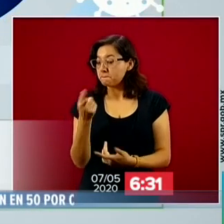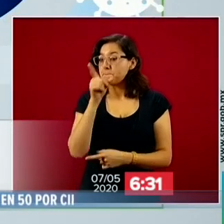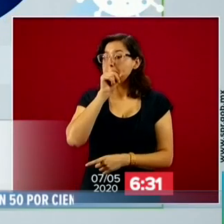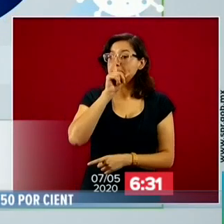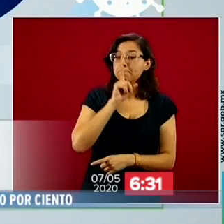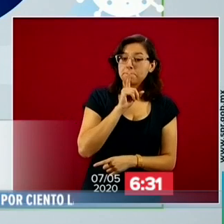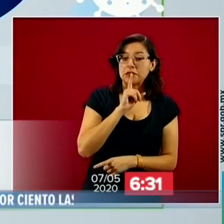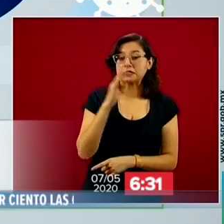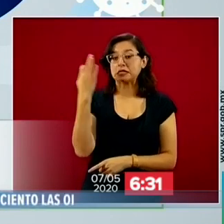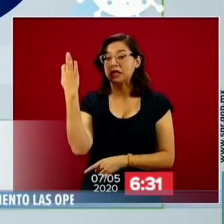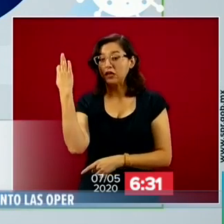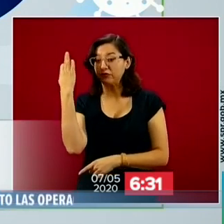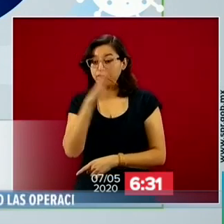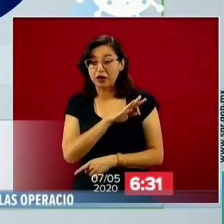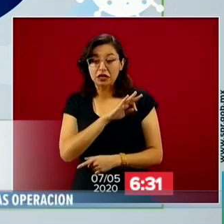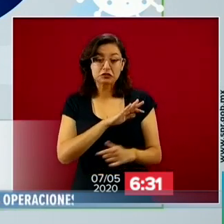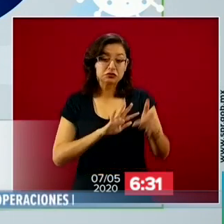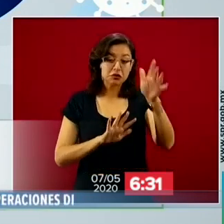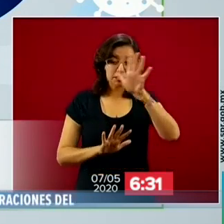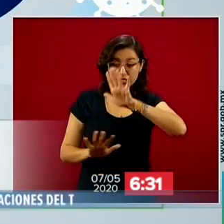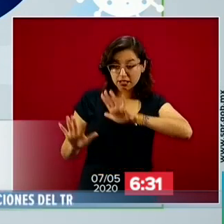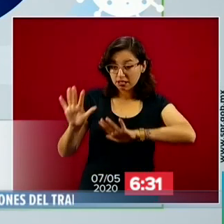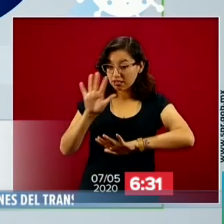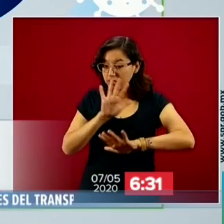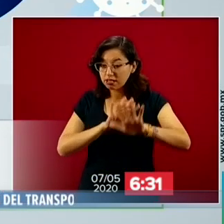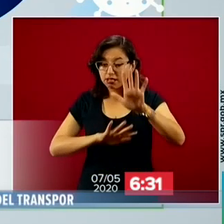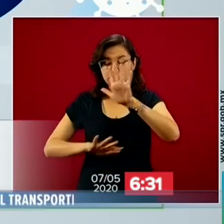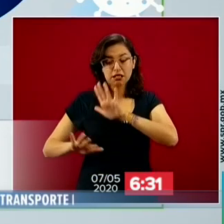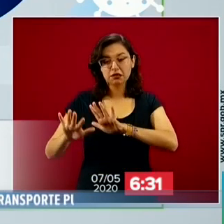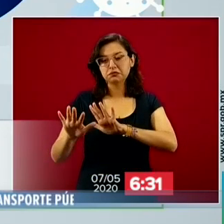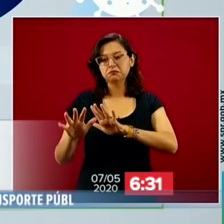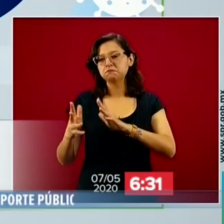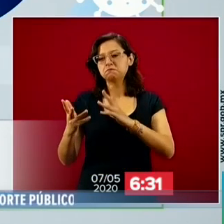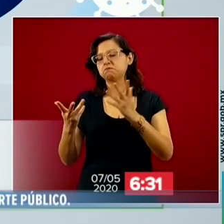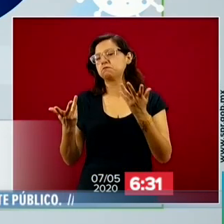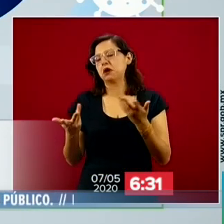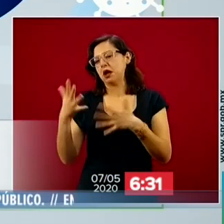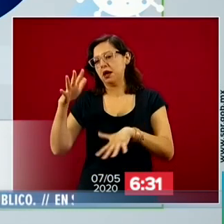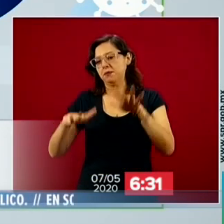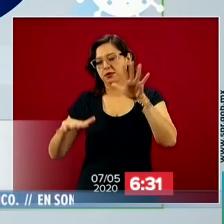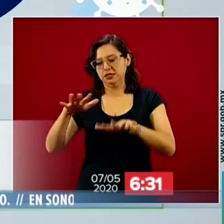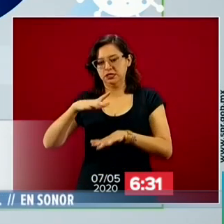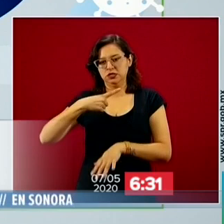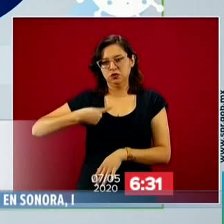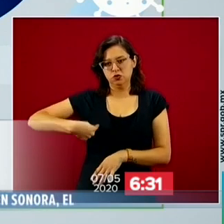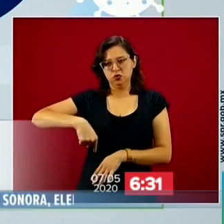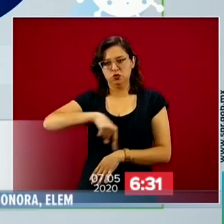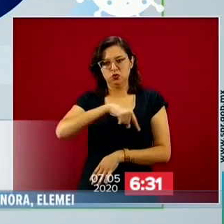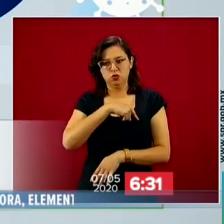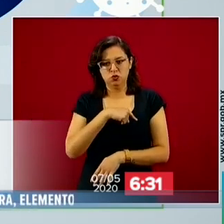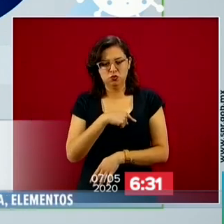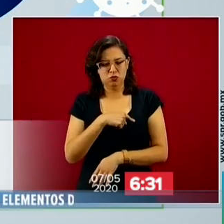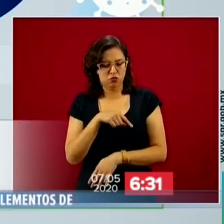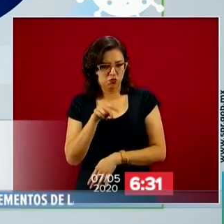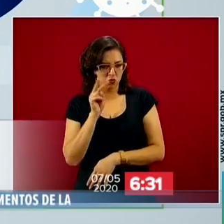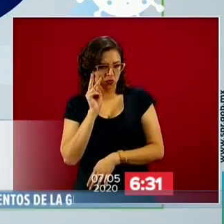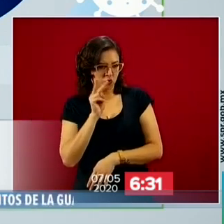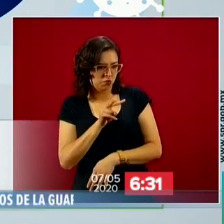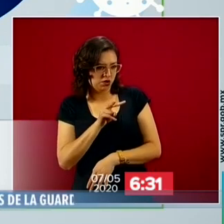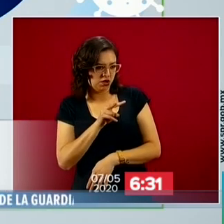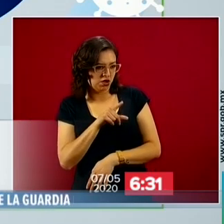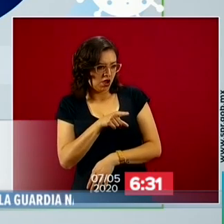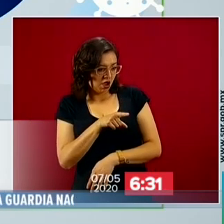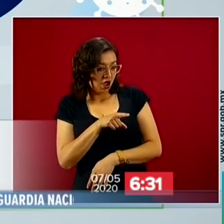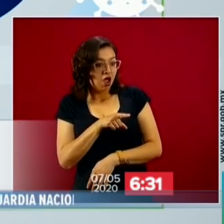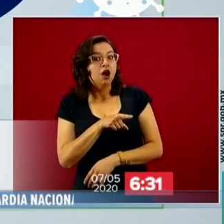nosotros como periodistas o como ciudadanos a veces las tomamos al pie juntillas y las usamos de